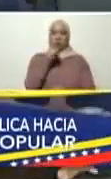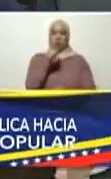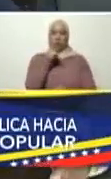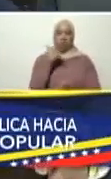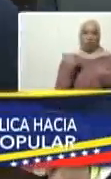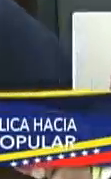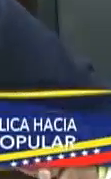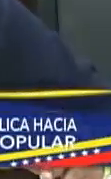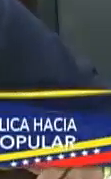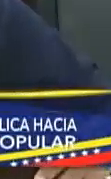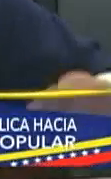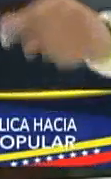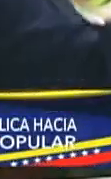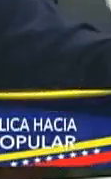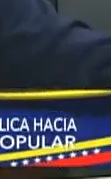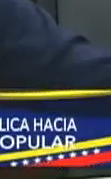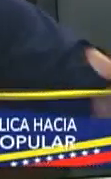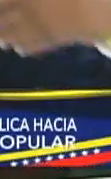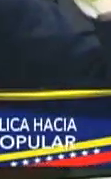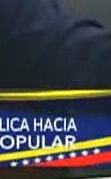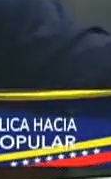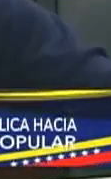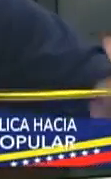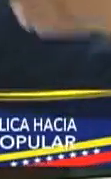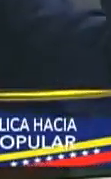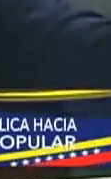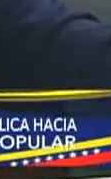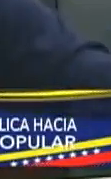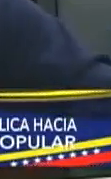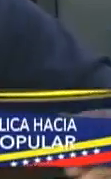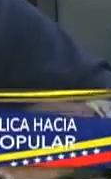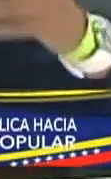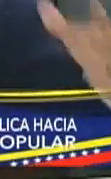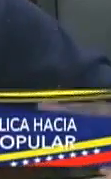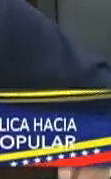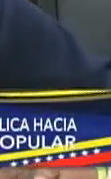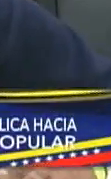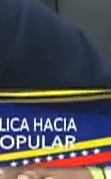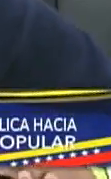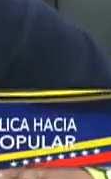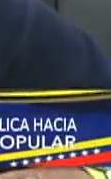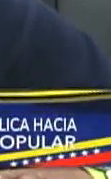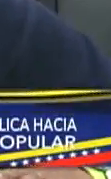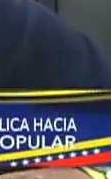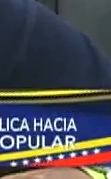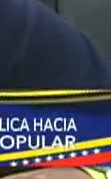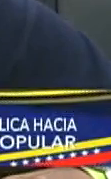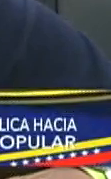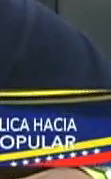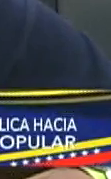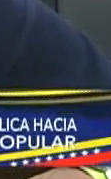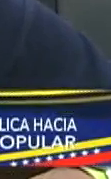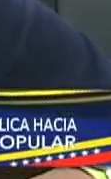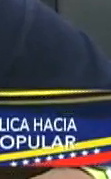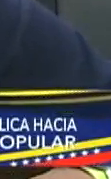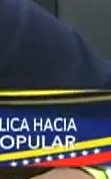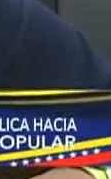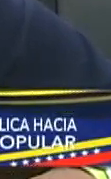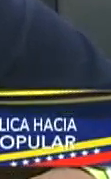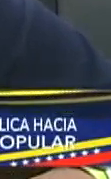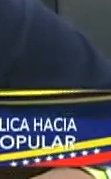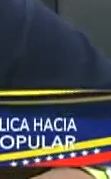hay múltiples figuras en lo territorial, como son las GPS, las cooperativas, los circuitos comunales, etcétera. Pero creemos que no solamente tienen que